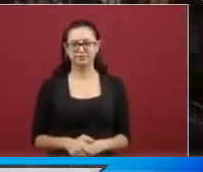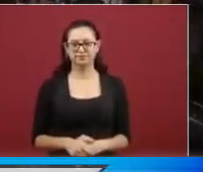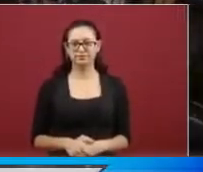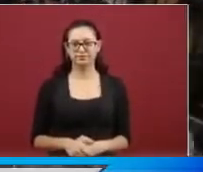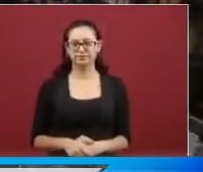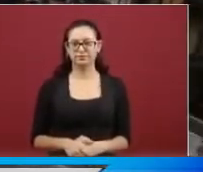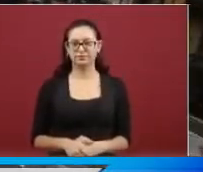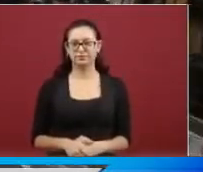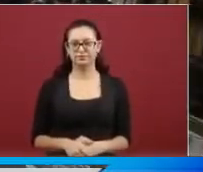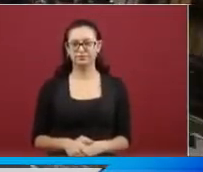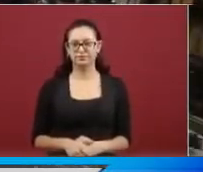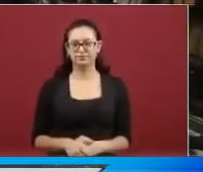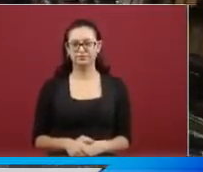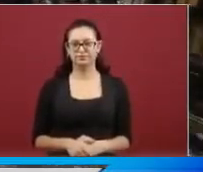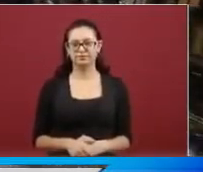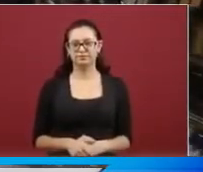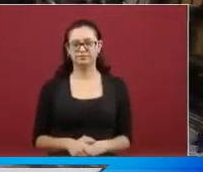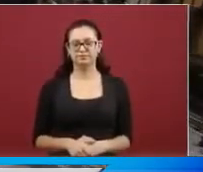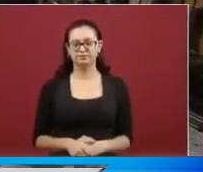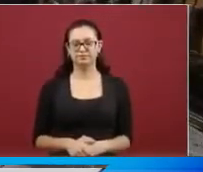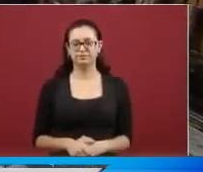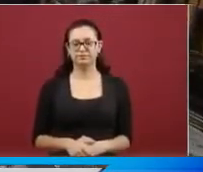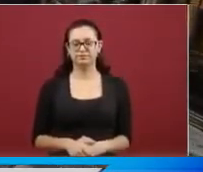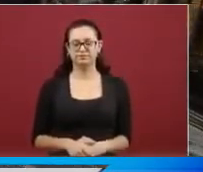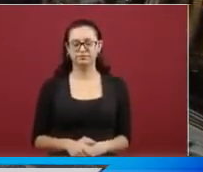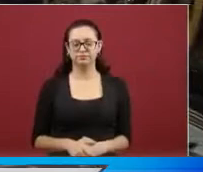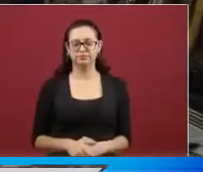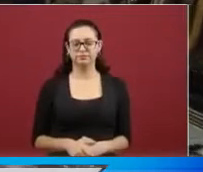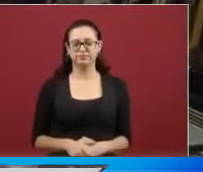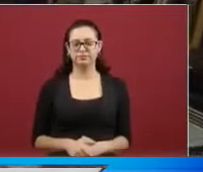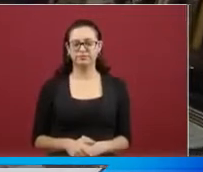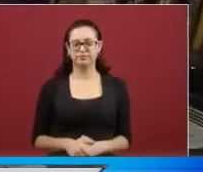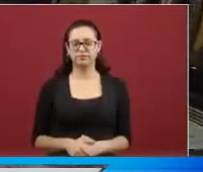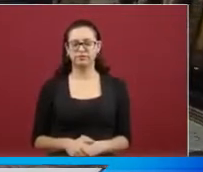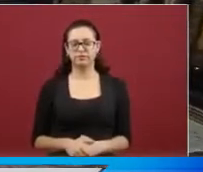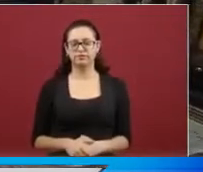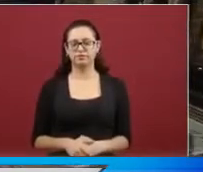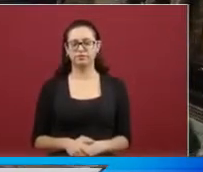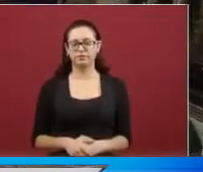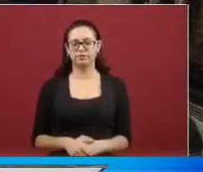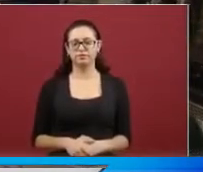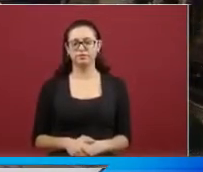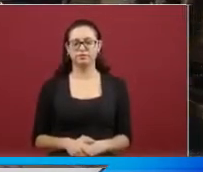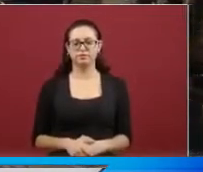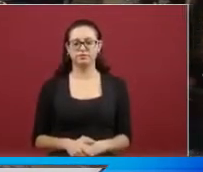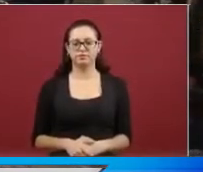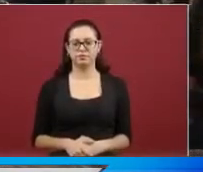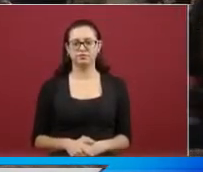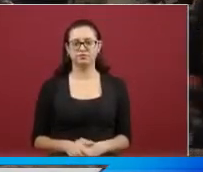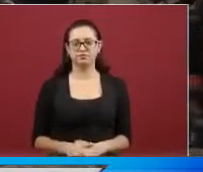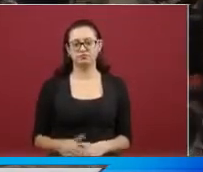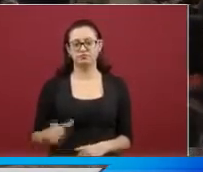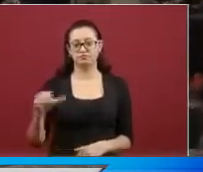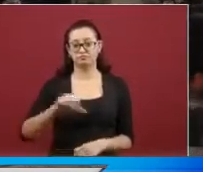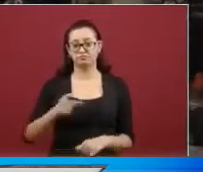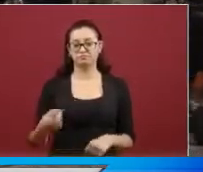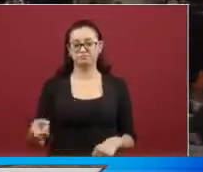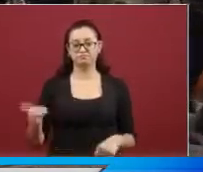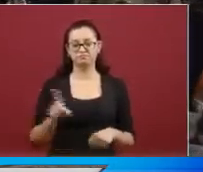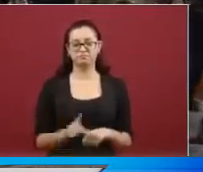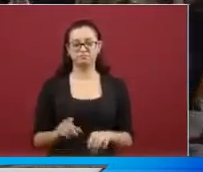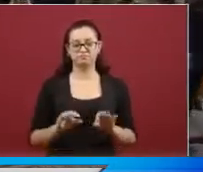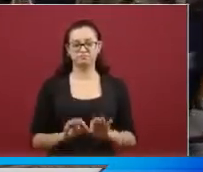Natalicio de Benito Juárez. Pues el día de hoy es muy importante